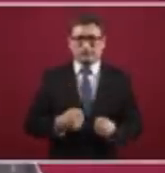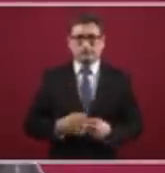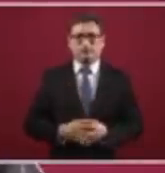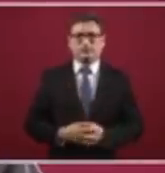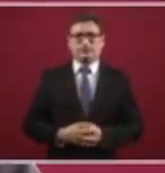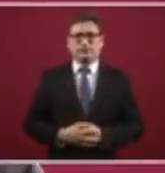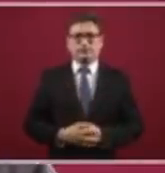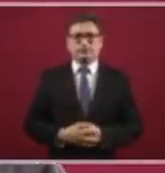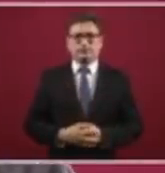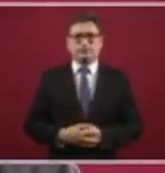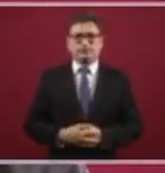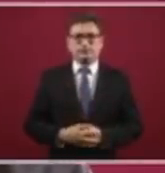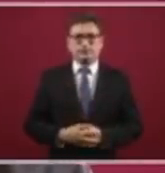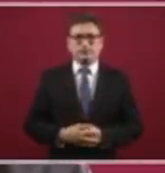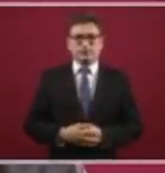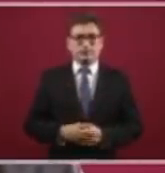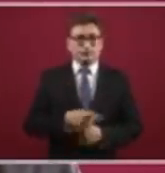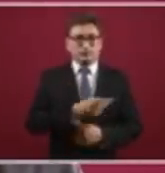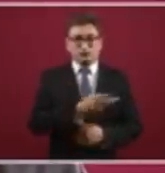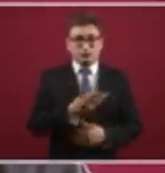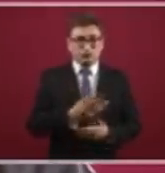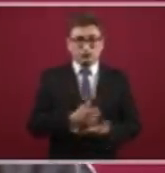sería una gran contribución